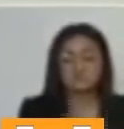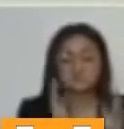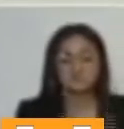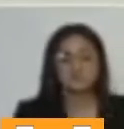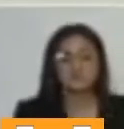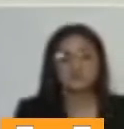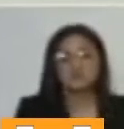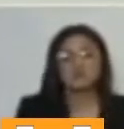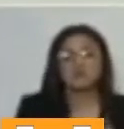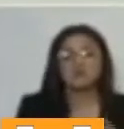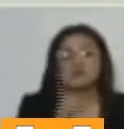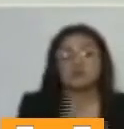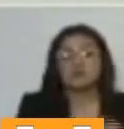caso en próximas horas